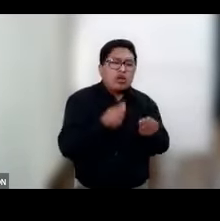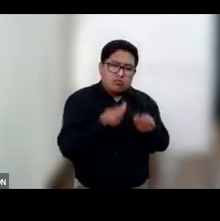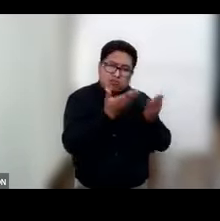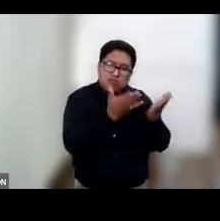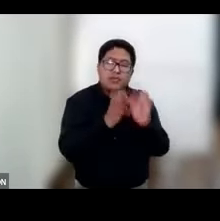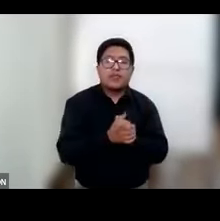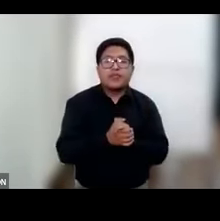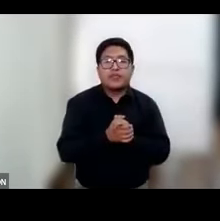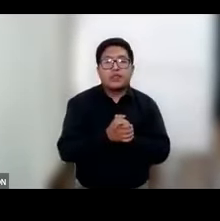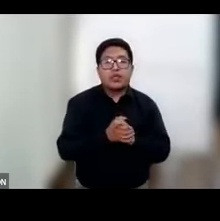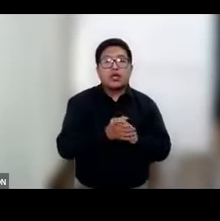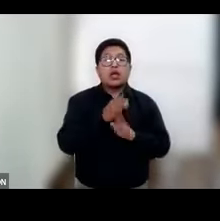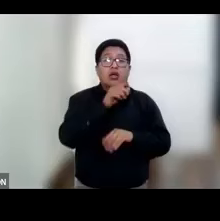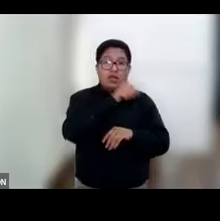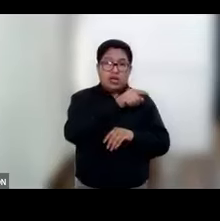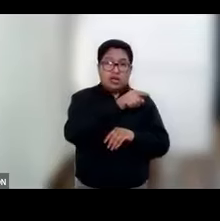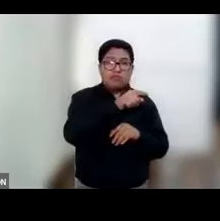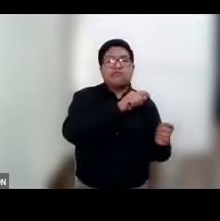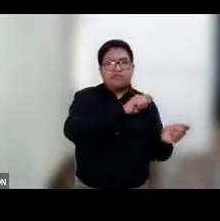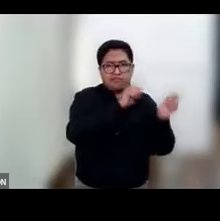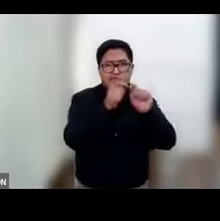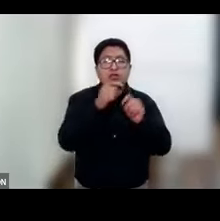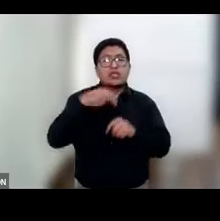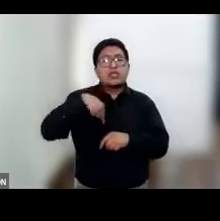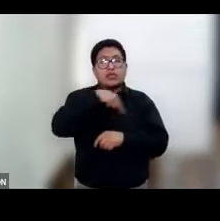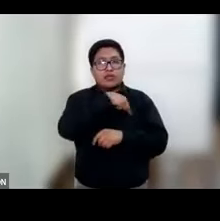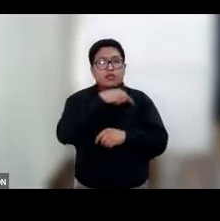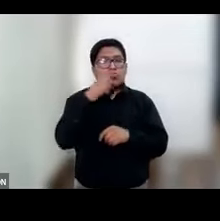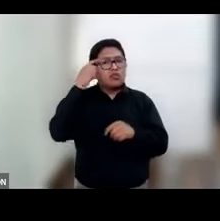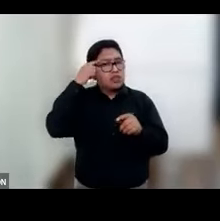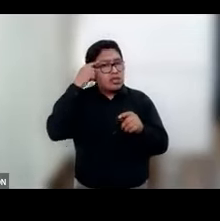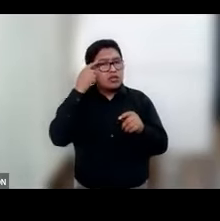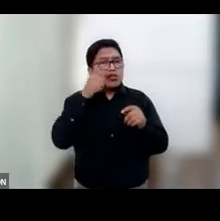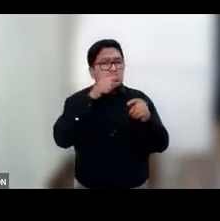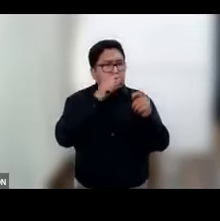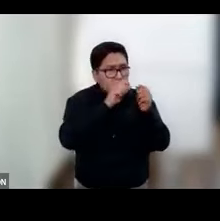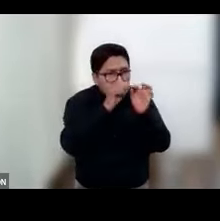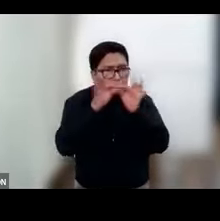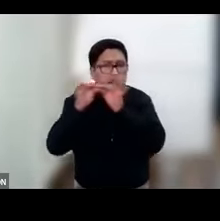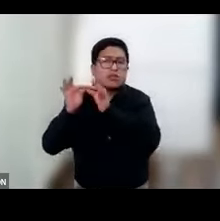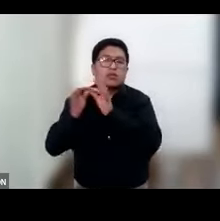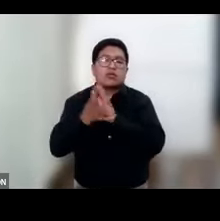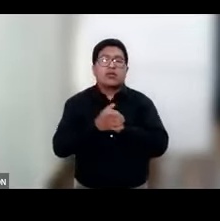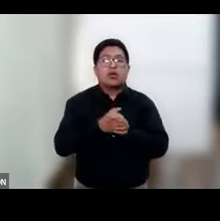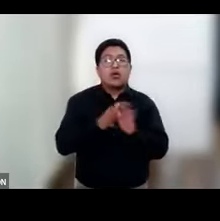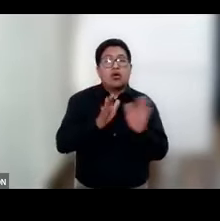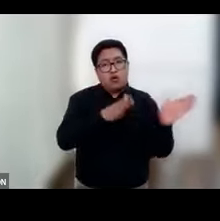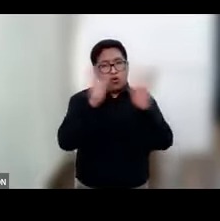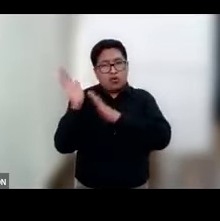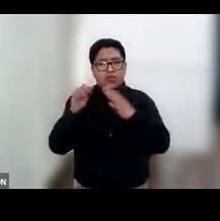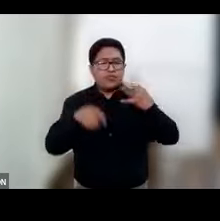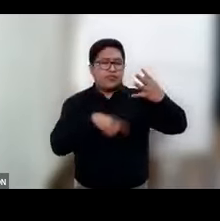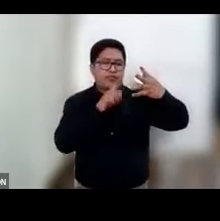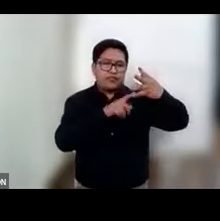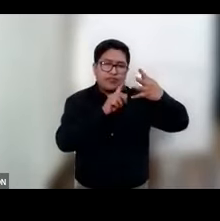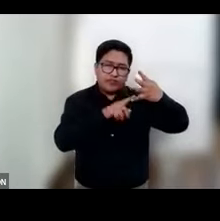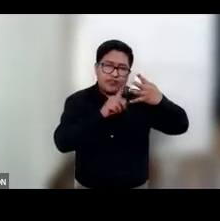para ubicarlo en esto y eso significa un incremento en términos del número y hay otra verdad que me gustaría también